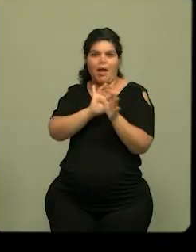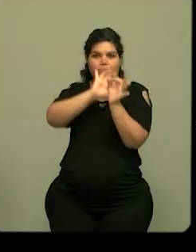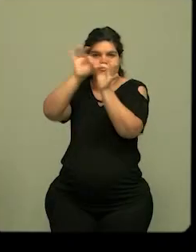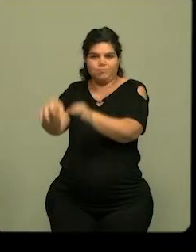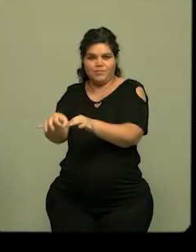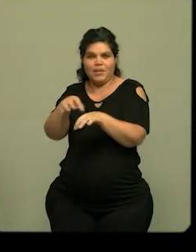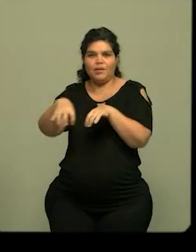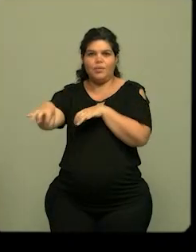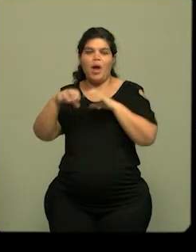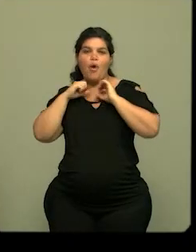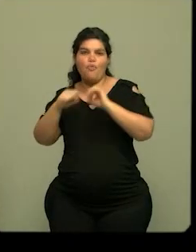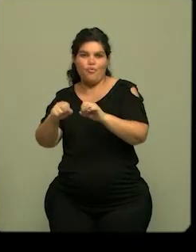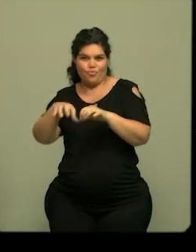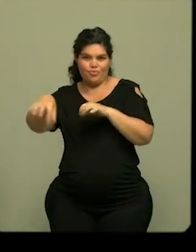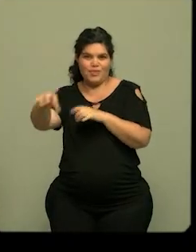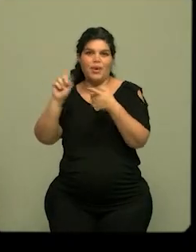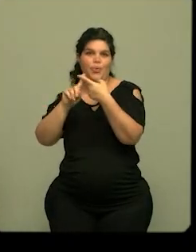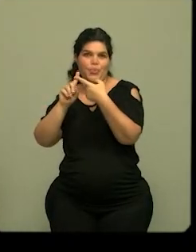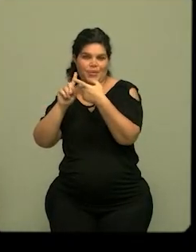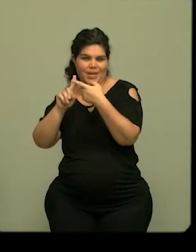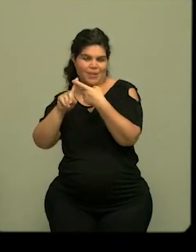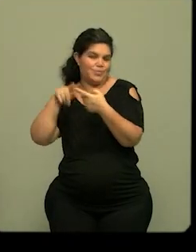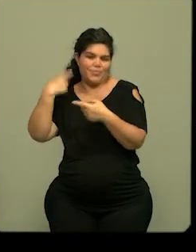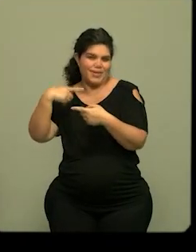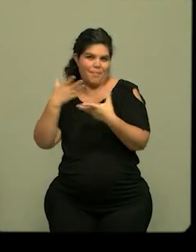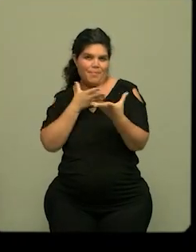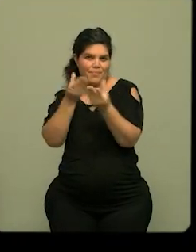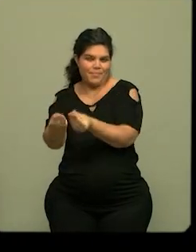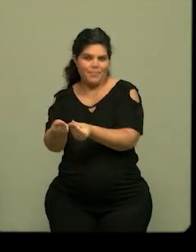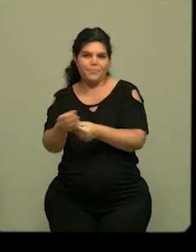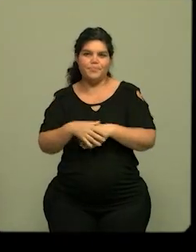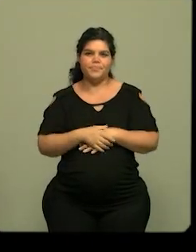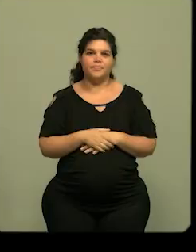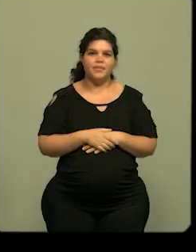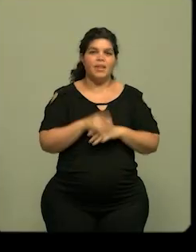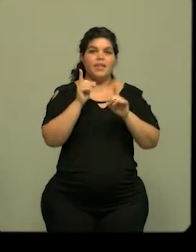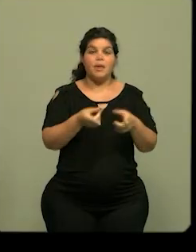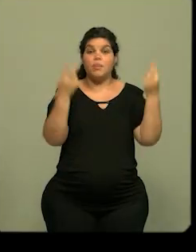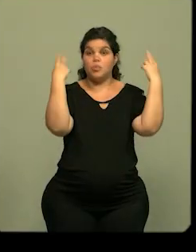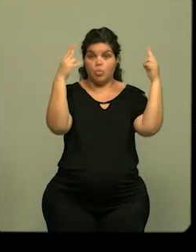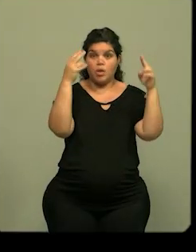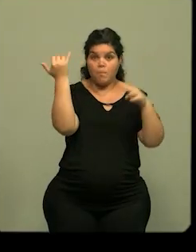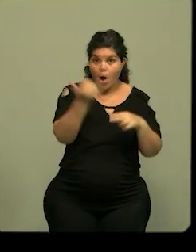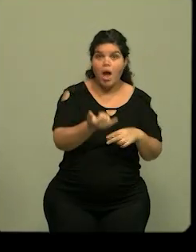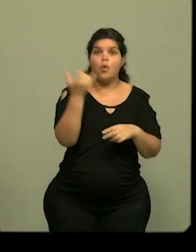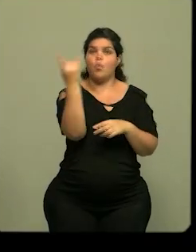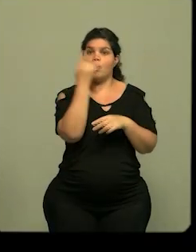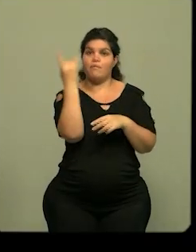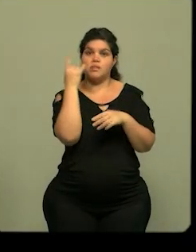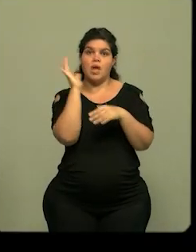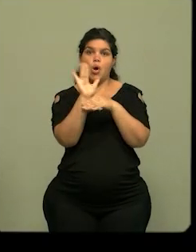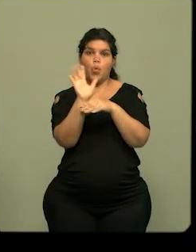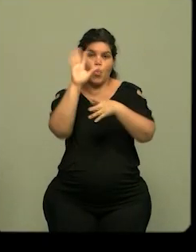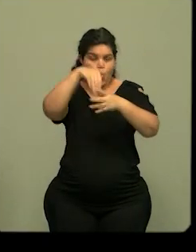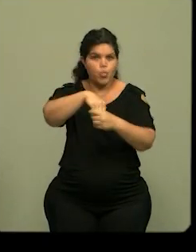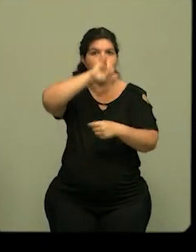a alguno de nosotros para contactarnos. Y bueno, que sepan que turismo está presente en la UNCUYO, que turismo está dando respuesta y